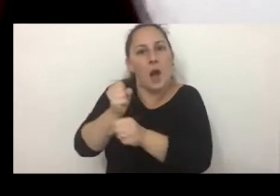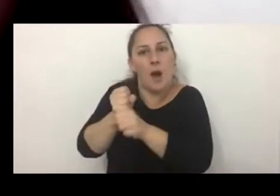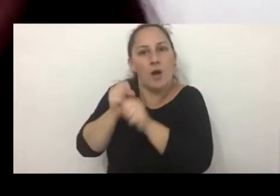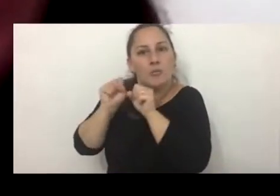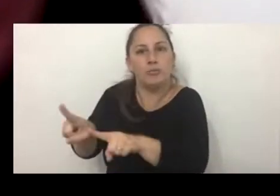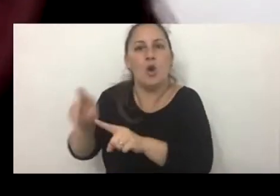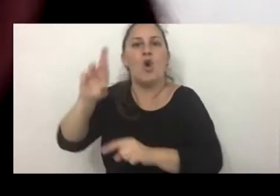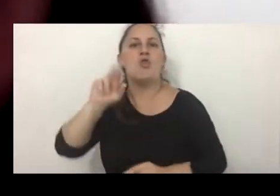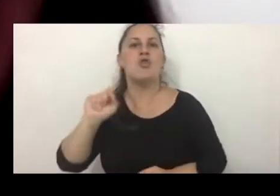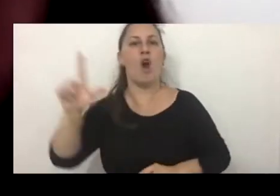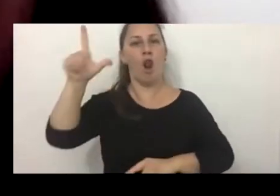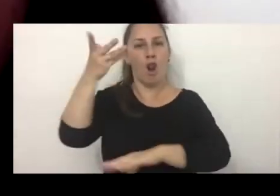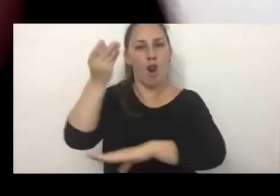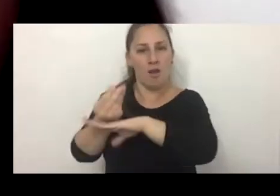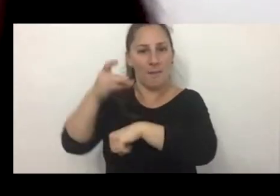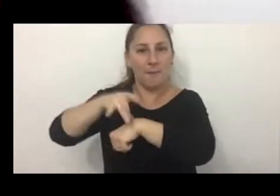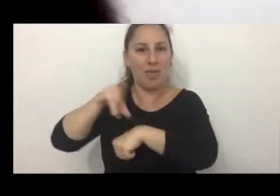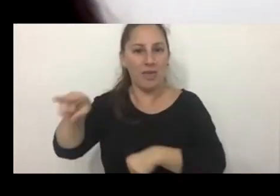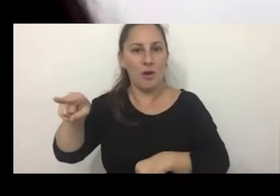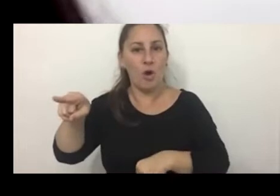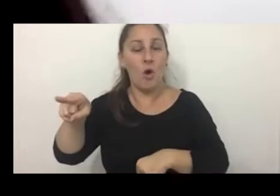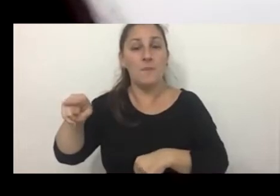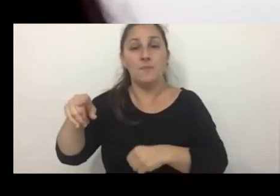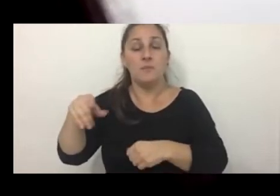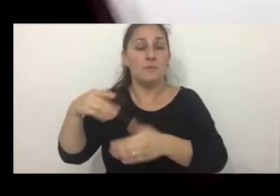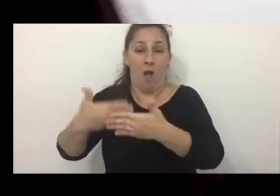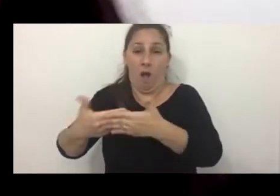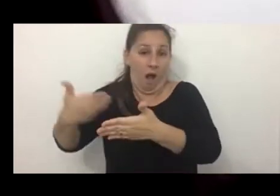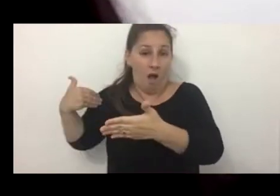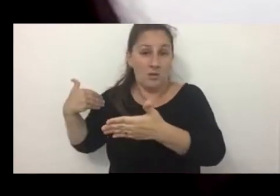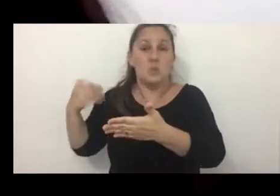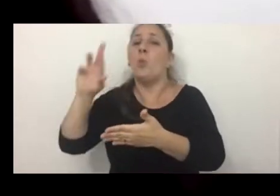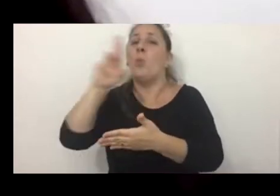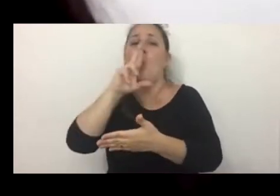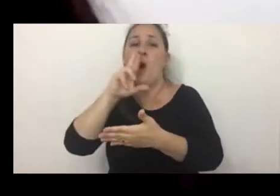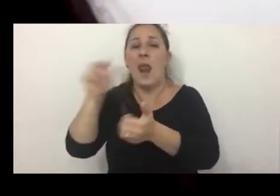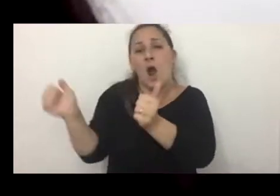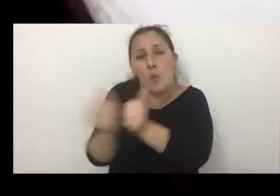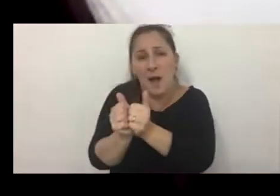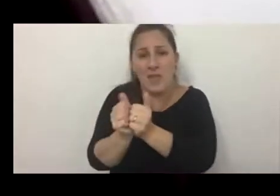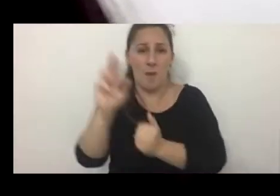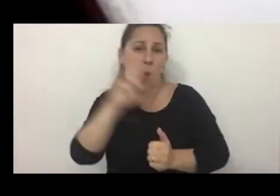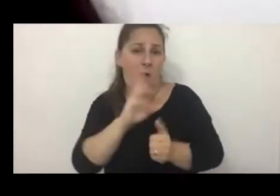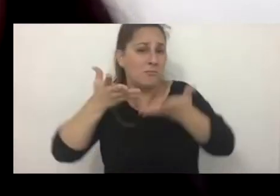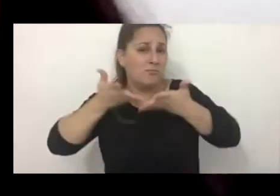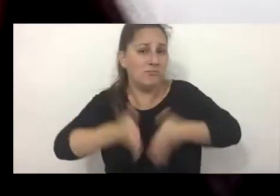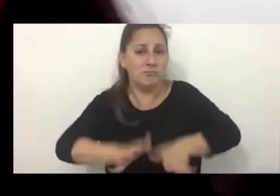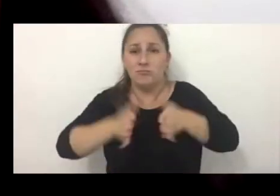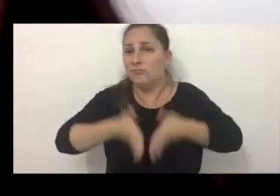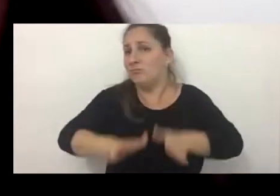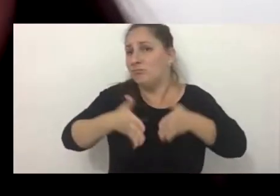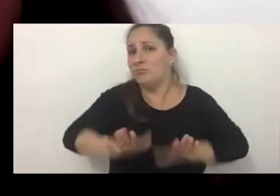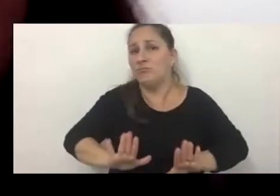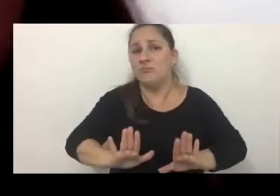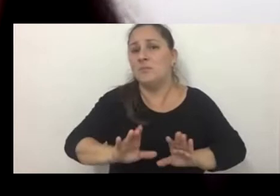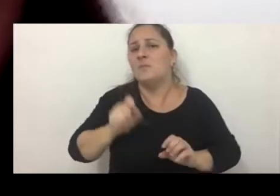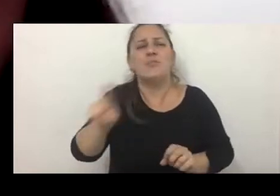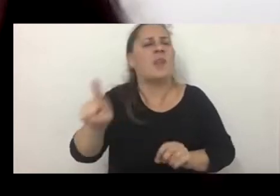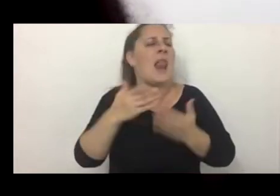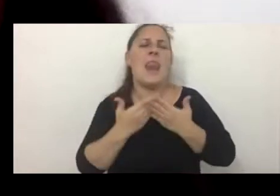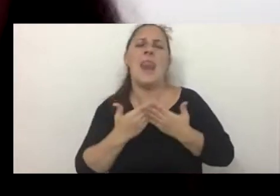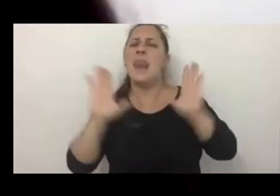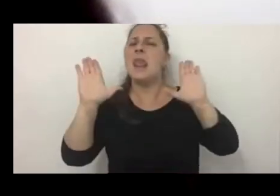un hombre asistiendo a un nacimiento que se decía médico y que eso ya lo ubicaba de por sí socialmente en una escala